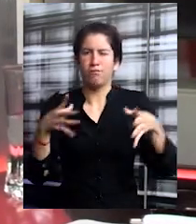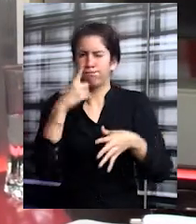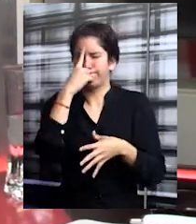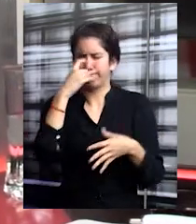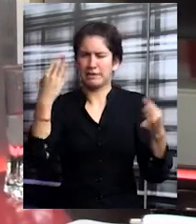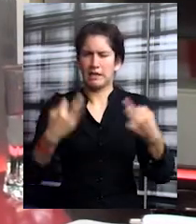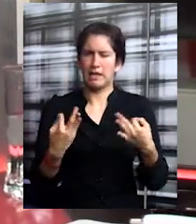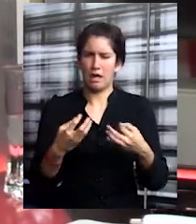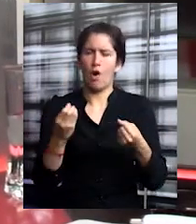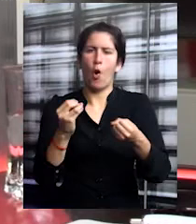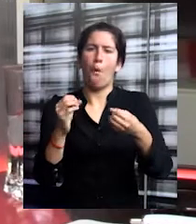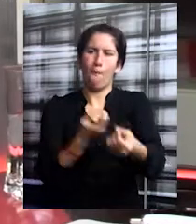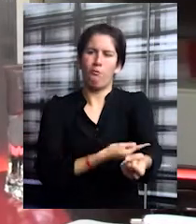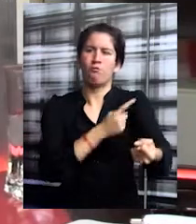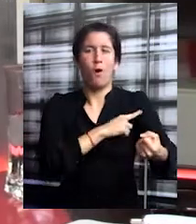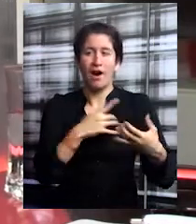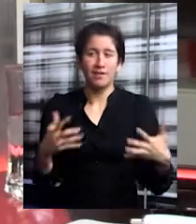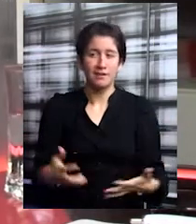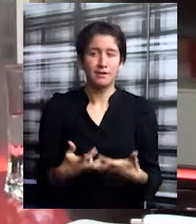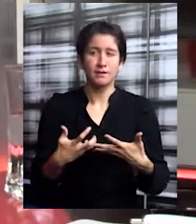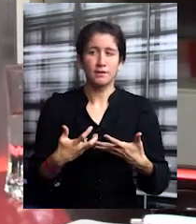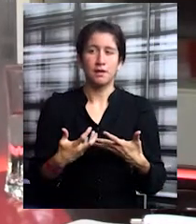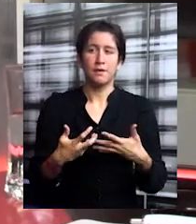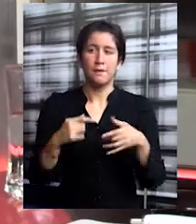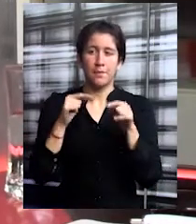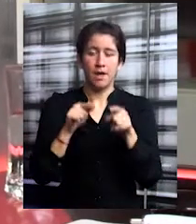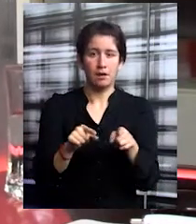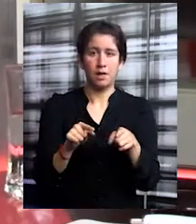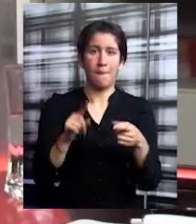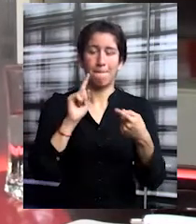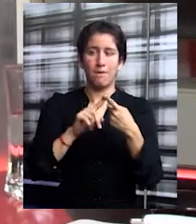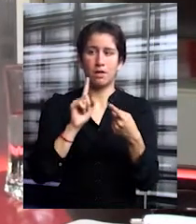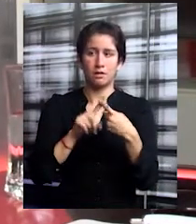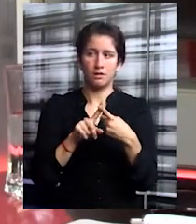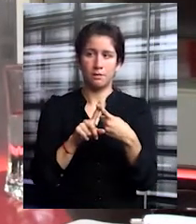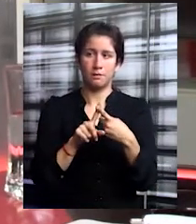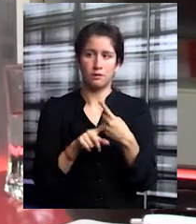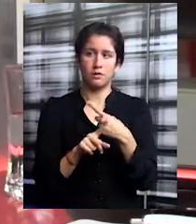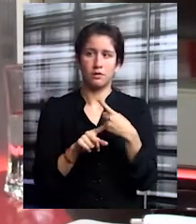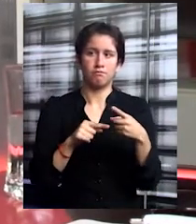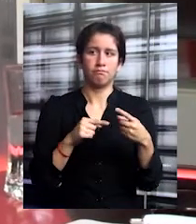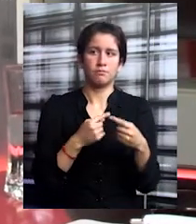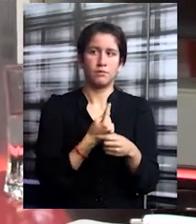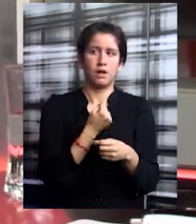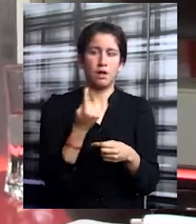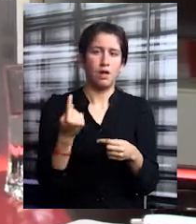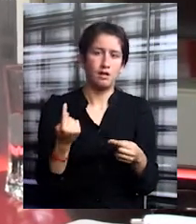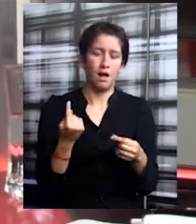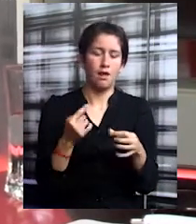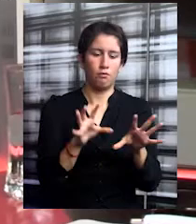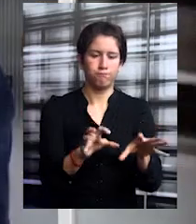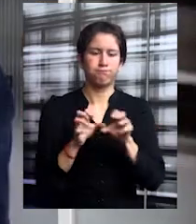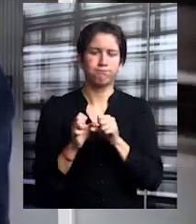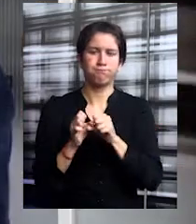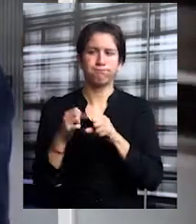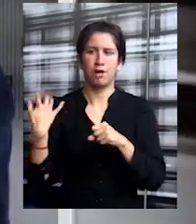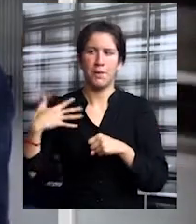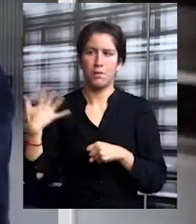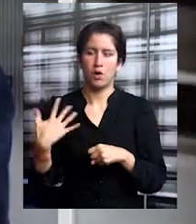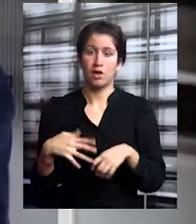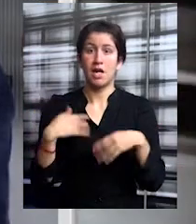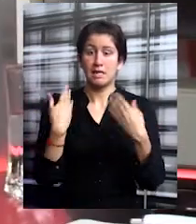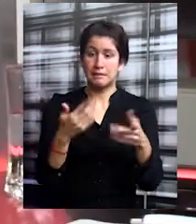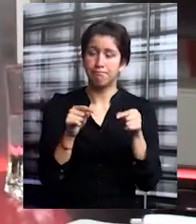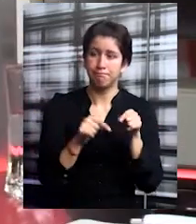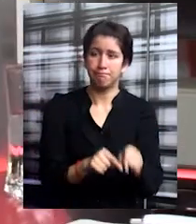CERVEL. Significa, por lo tanto, que las instancias de participación plebiscitaria en cada una de las comunas tomaban mucha importancia. Y al ser así, eso